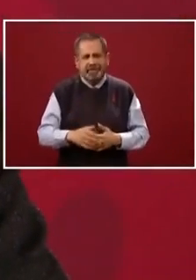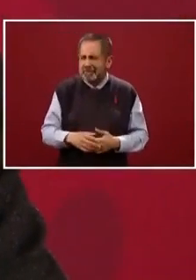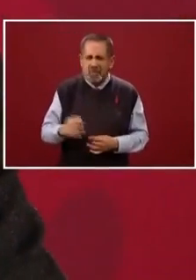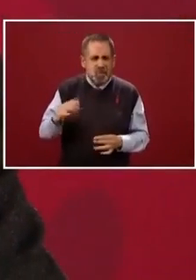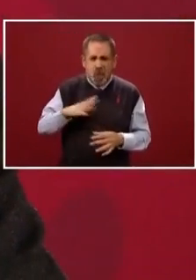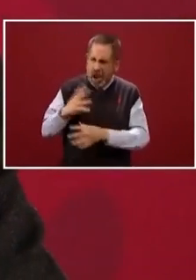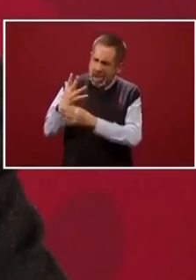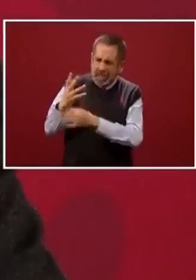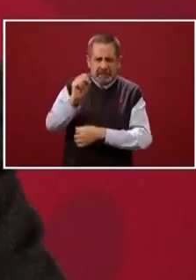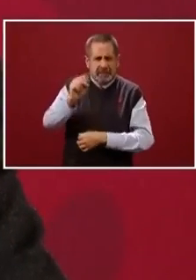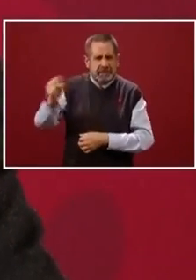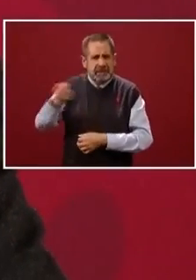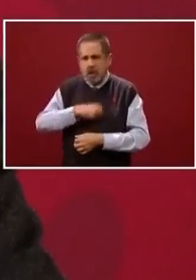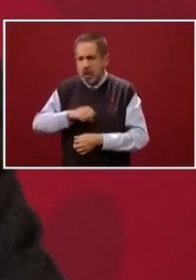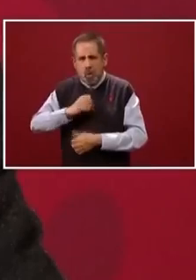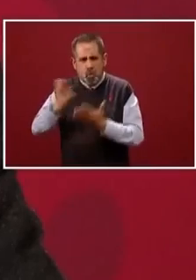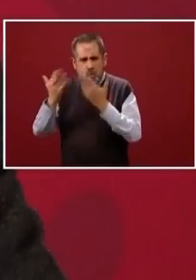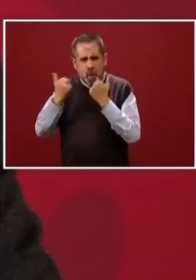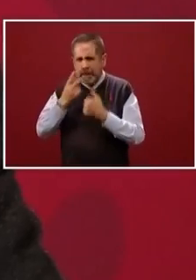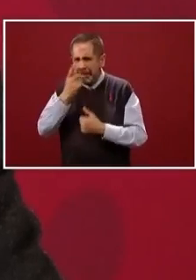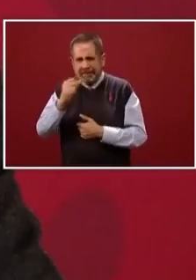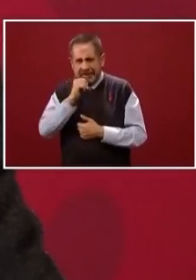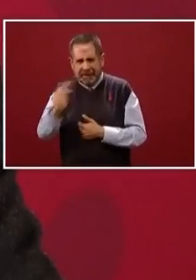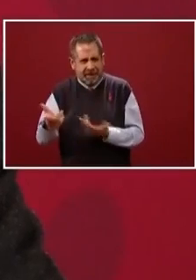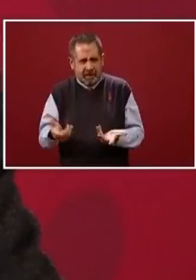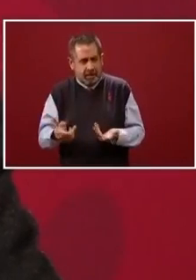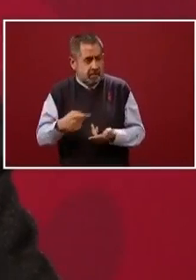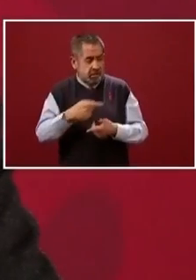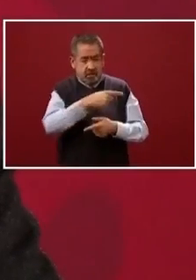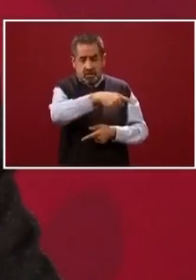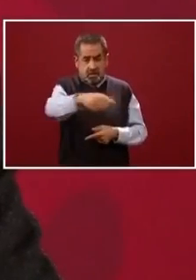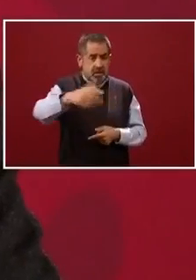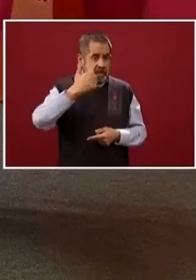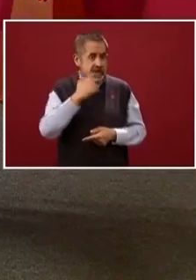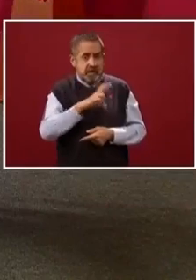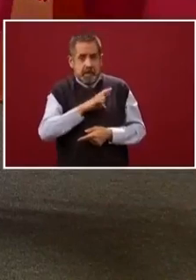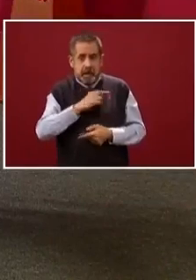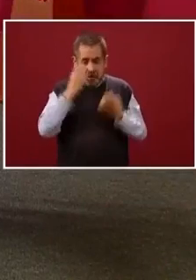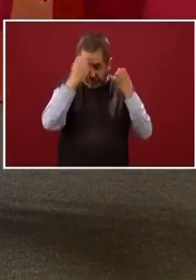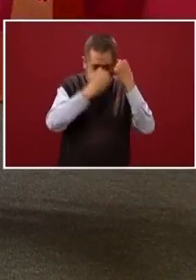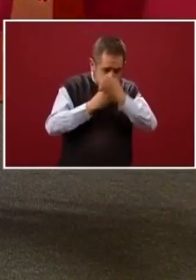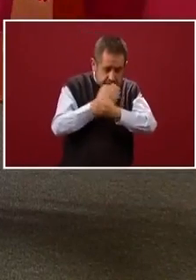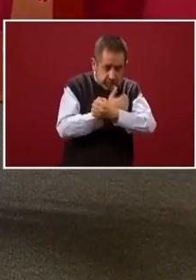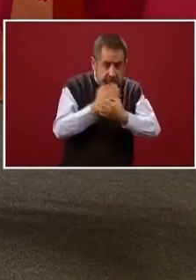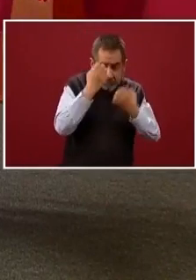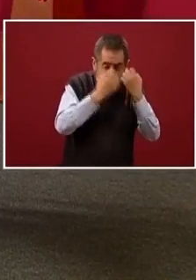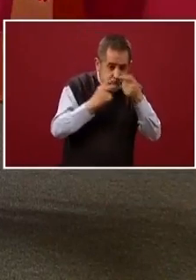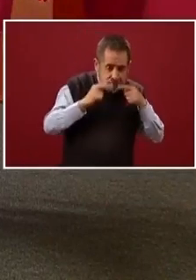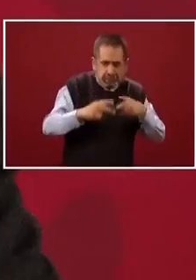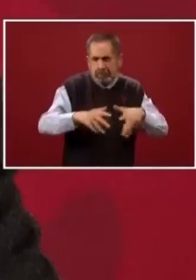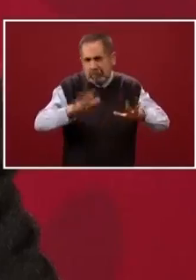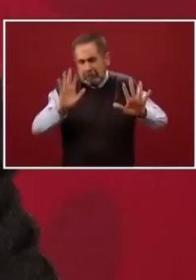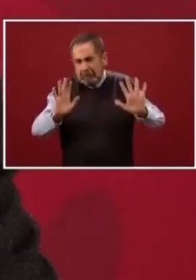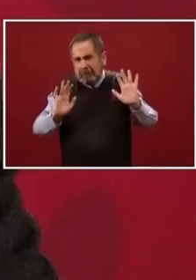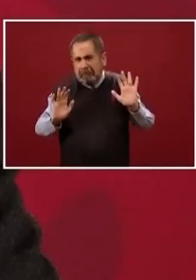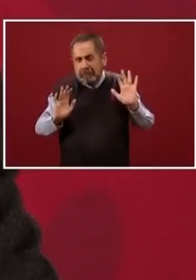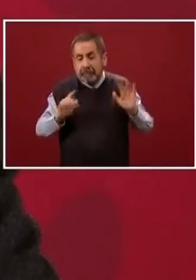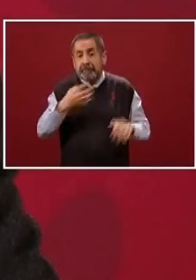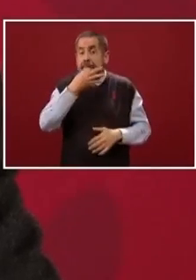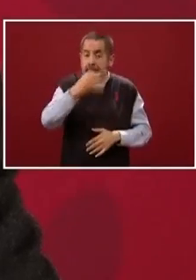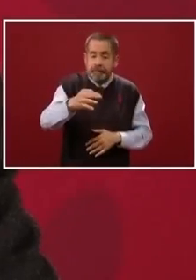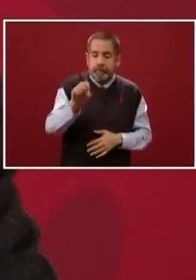diagnóstico realizado por instituciones o organizaciones privadas. Lo vuelvo a decir, la Secretaría de